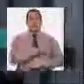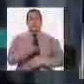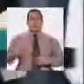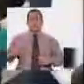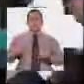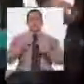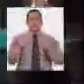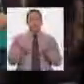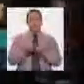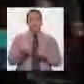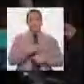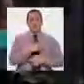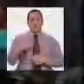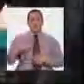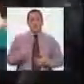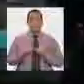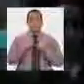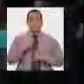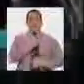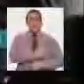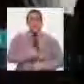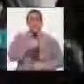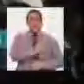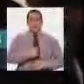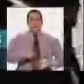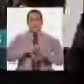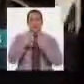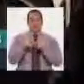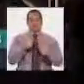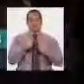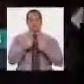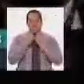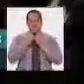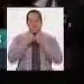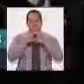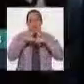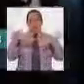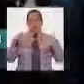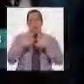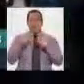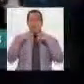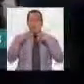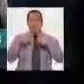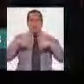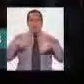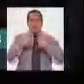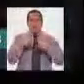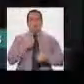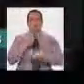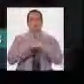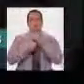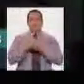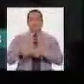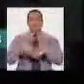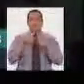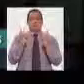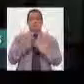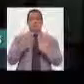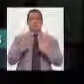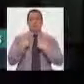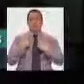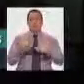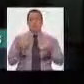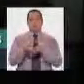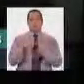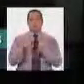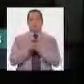del Consejo de Ministros ha lamentado esto, la difusión de estos audios que revelan una reunión relacionada a los comandos